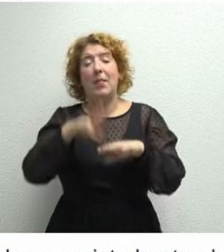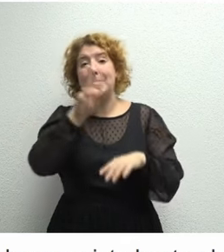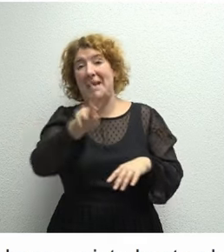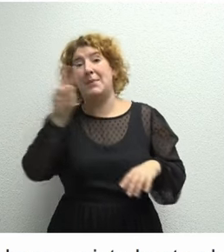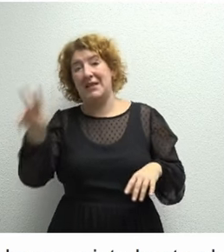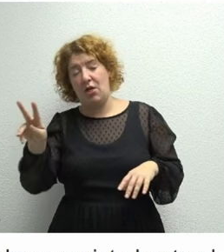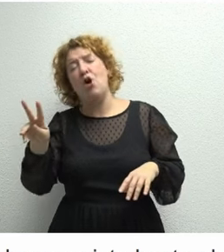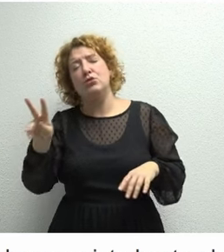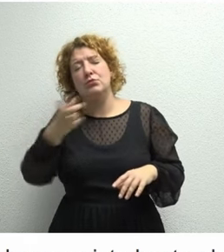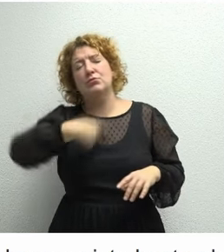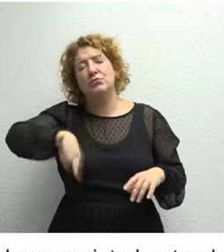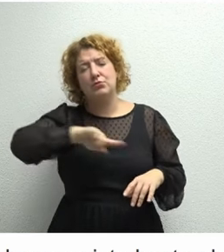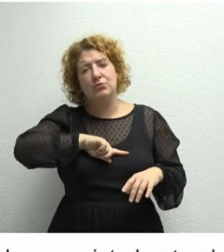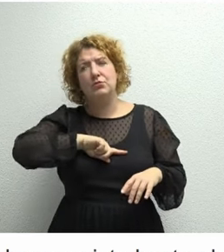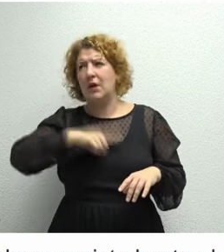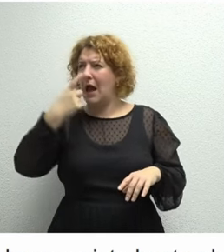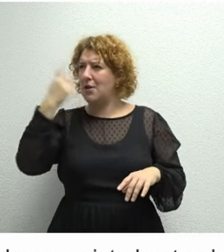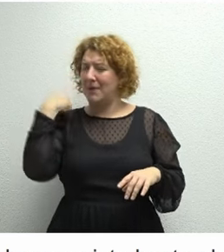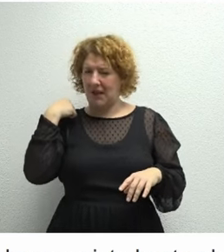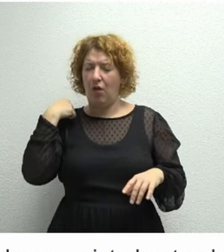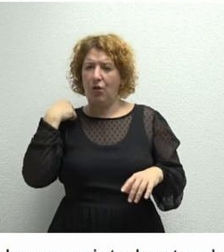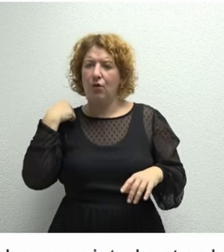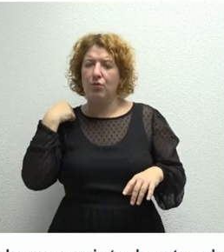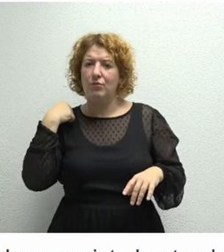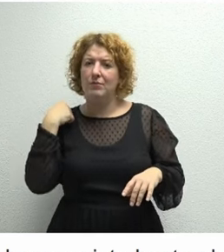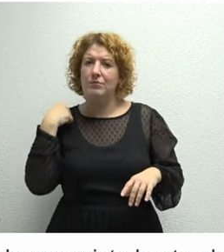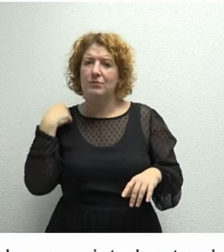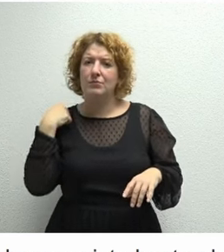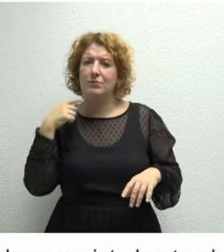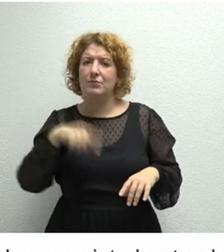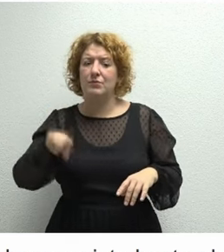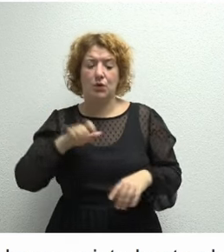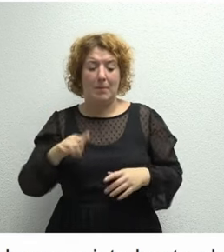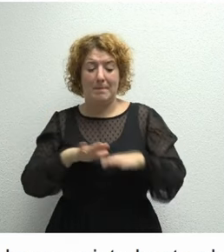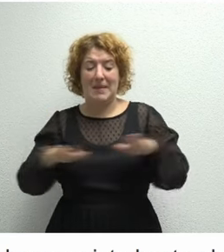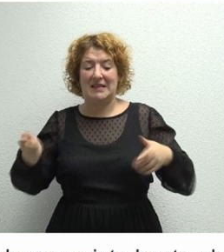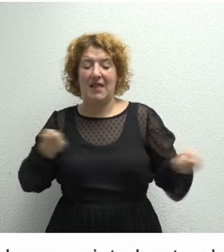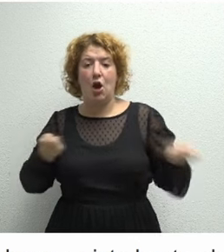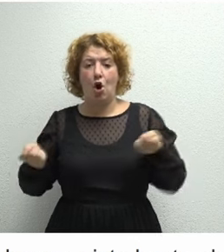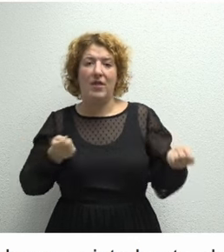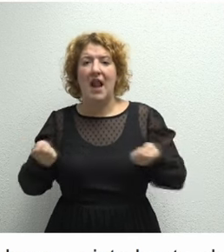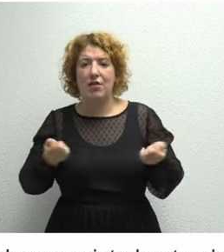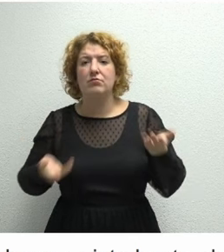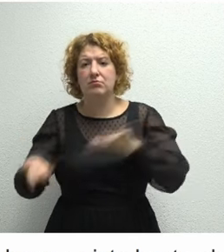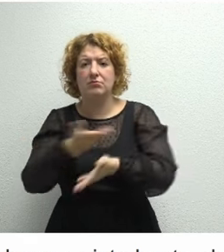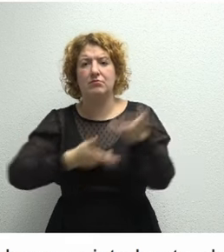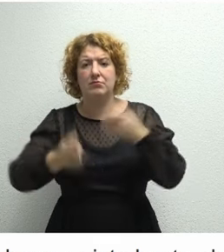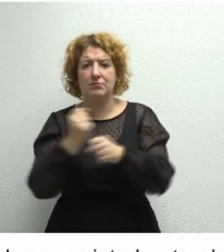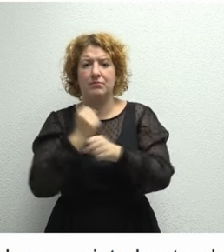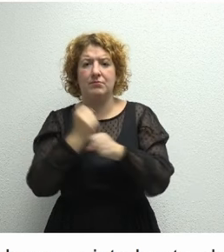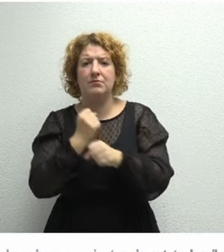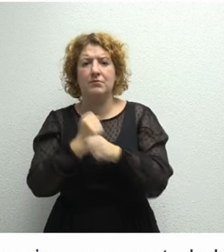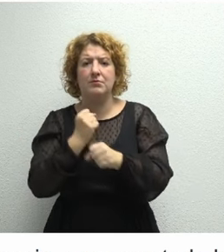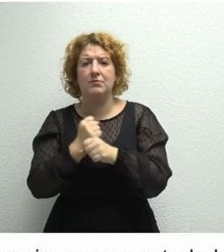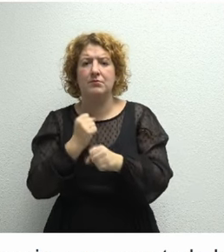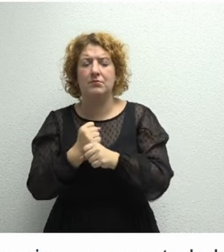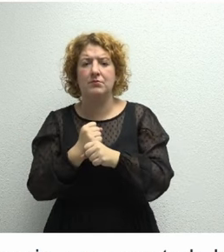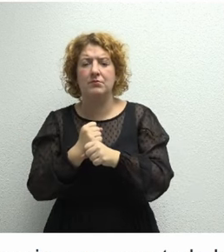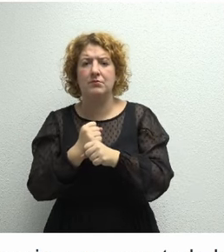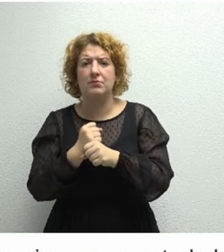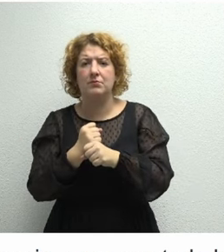seguimos trabajando el año pasado seguimos trabajando en esta mesa de coordinación a pesar de que íbamos despacio a pesar de todo las